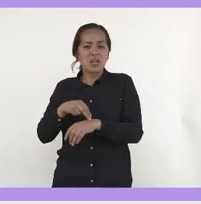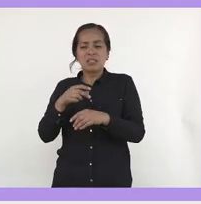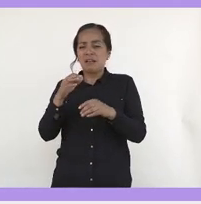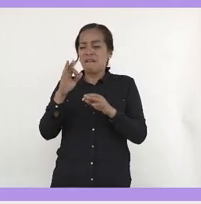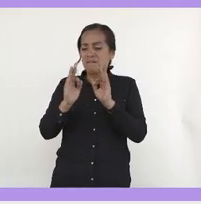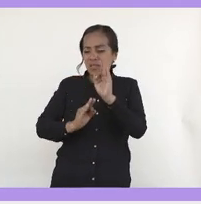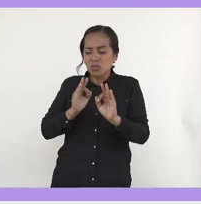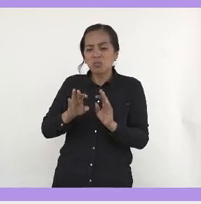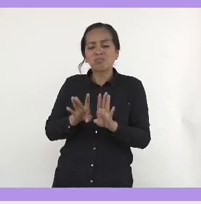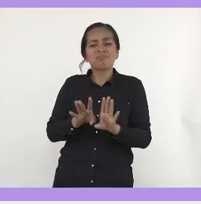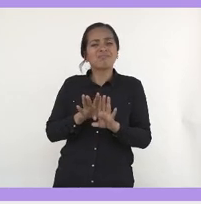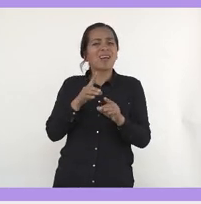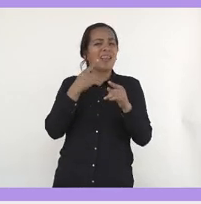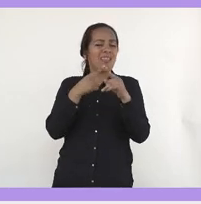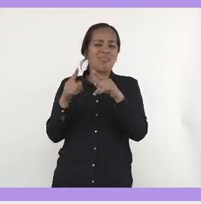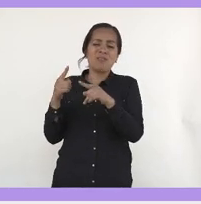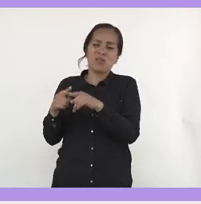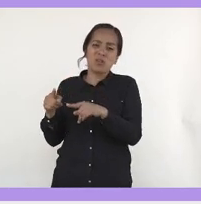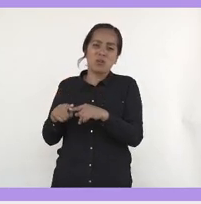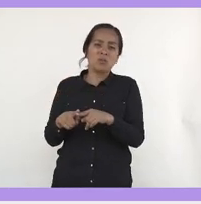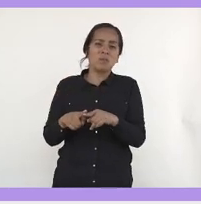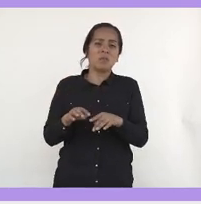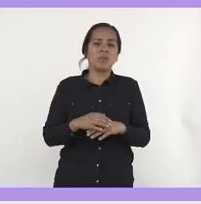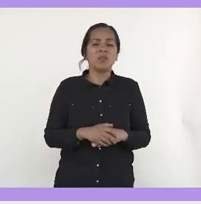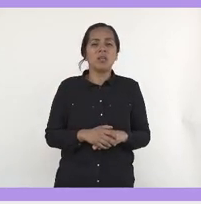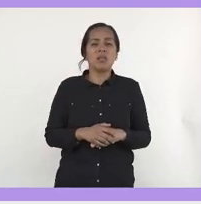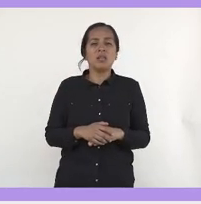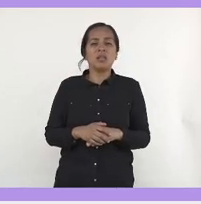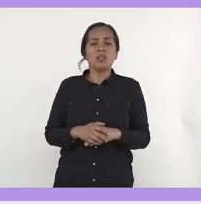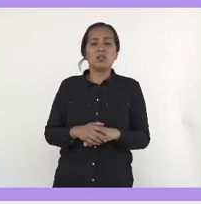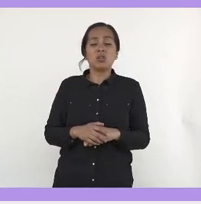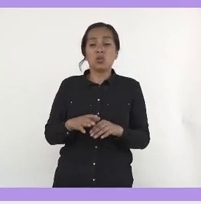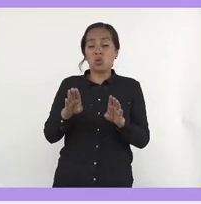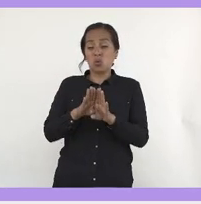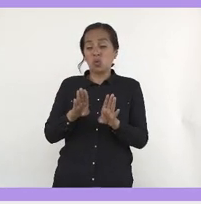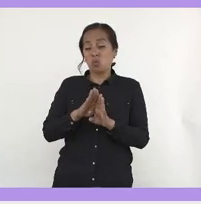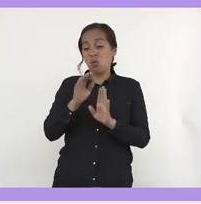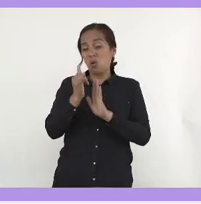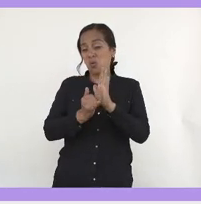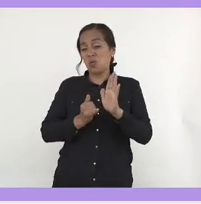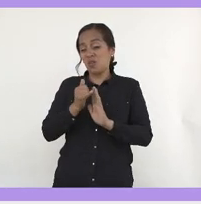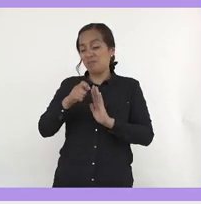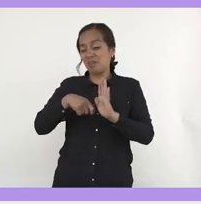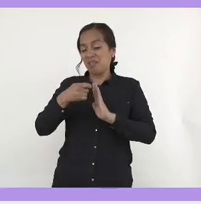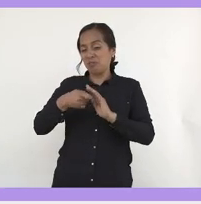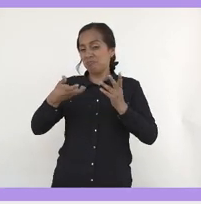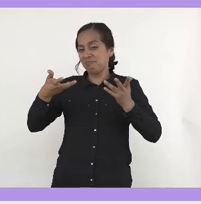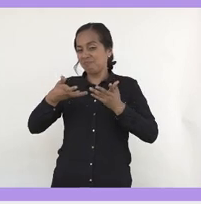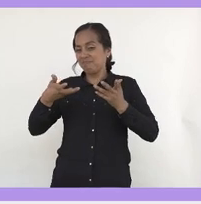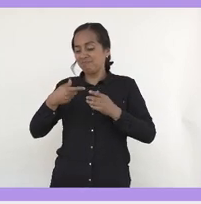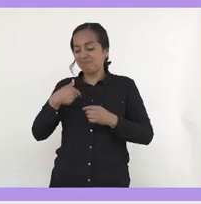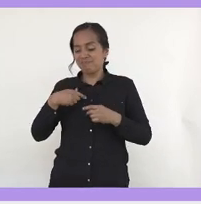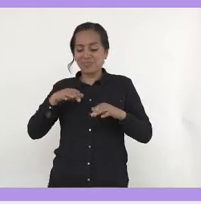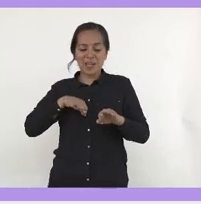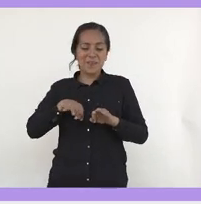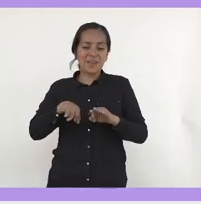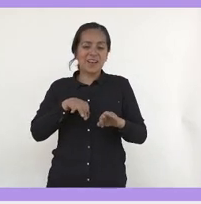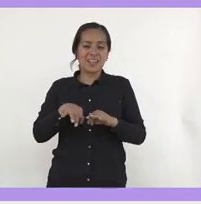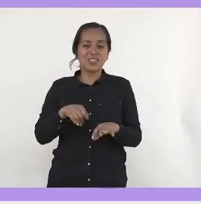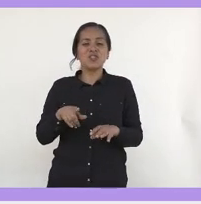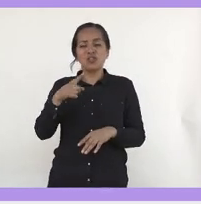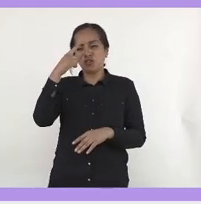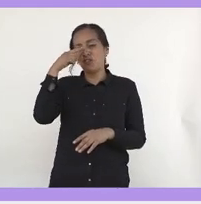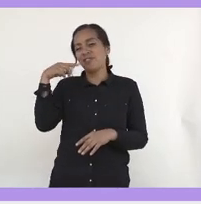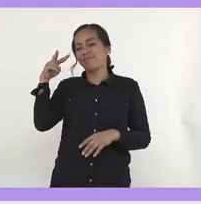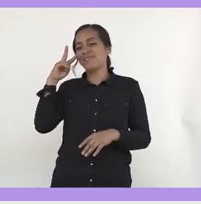ser reporteras yo creo que incluso en como youtubers parece que también pueden valer no yo creo yo las he visto ahí bastante bien